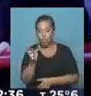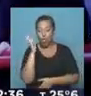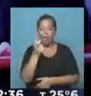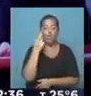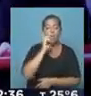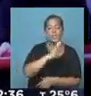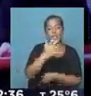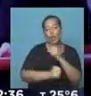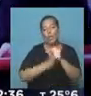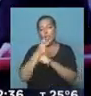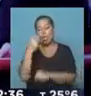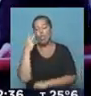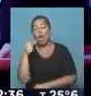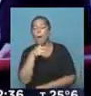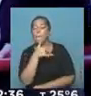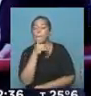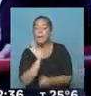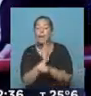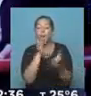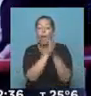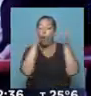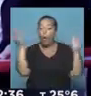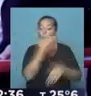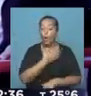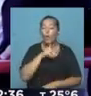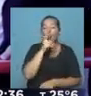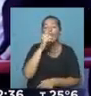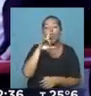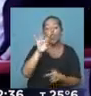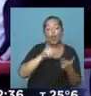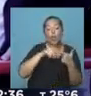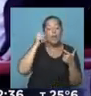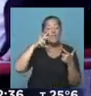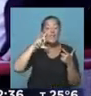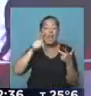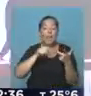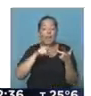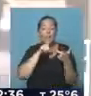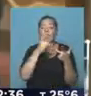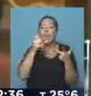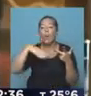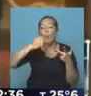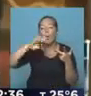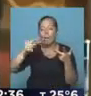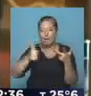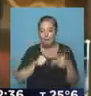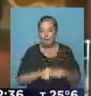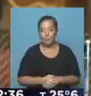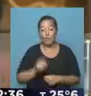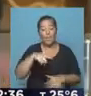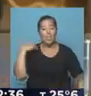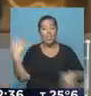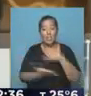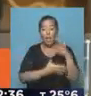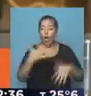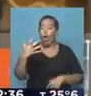2005 y 2014 durante las gestiones de Alejandro Toledo Alan García y ollanta humada esta crisis de